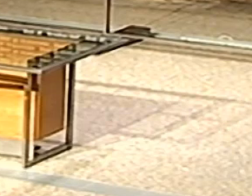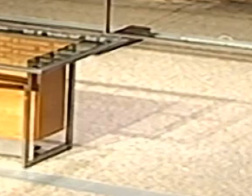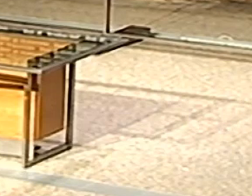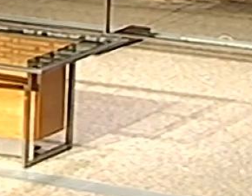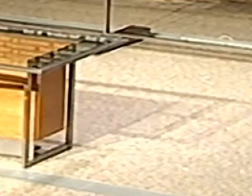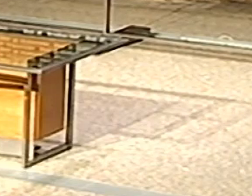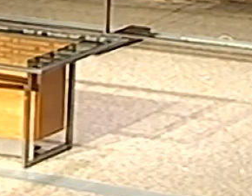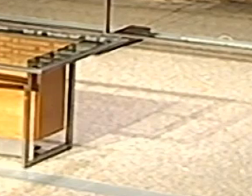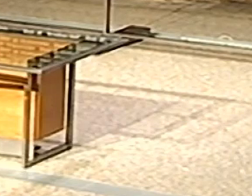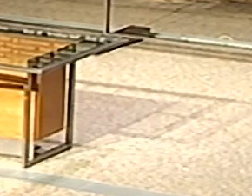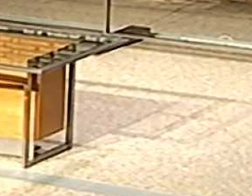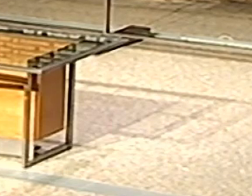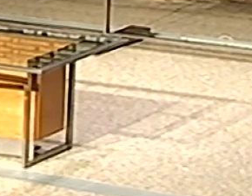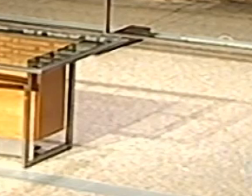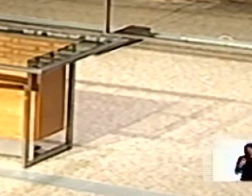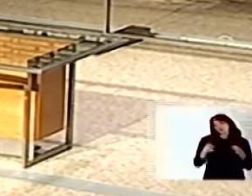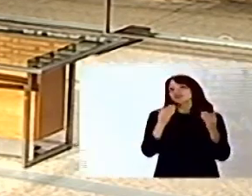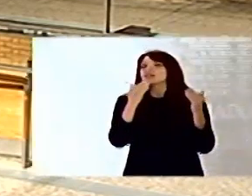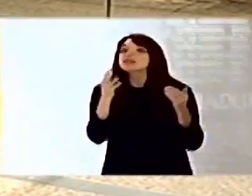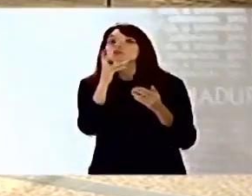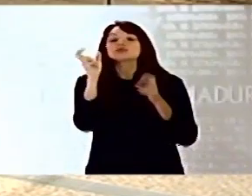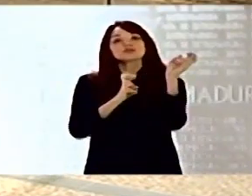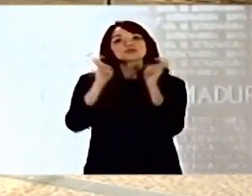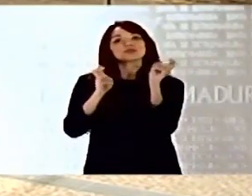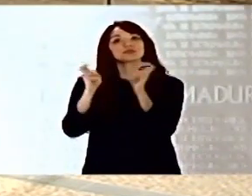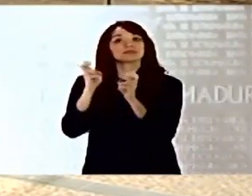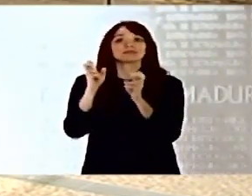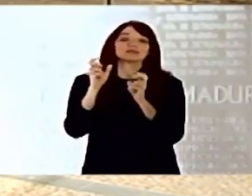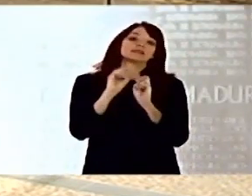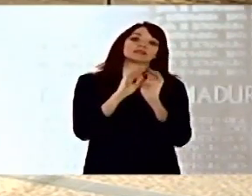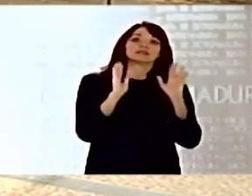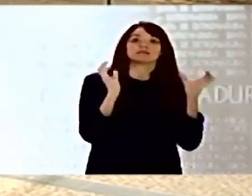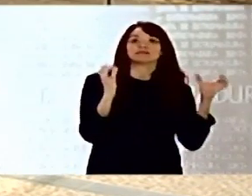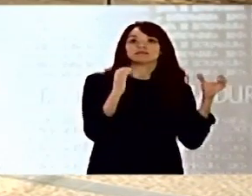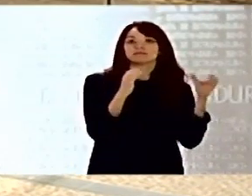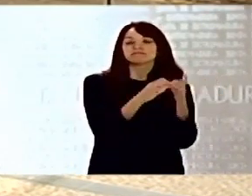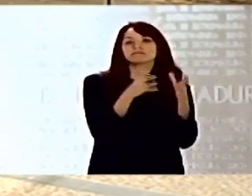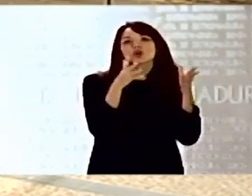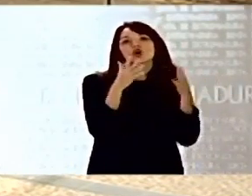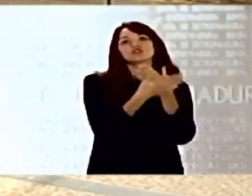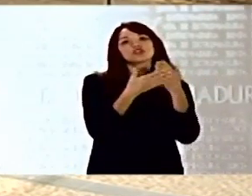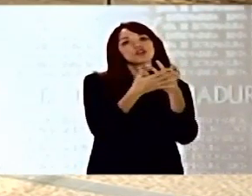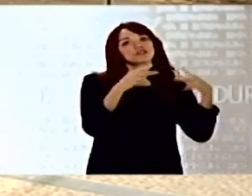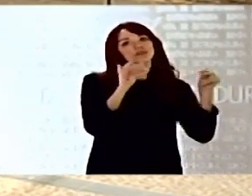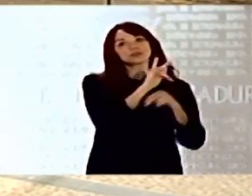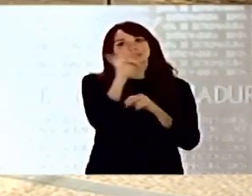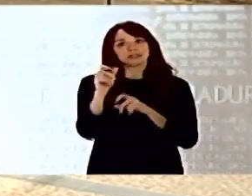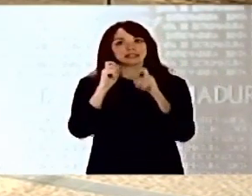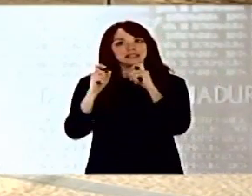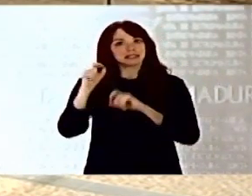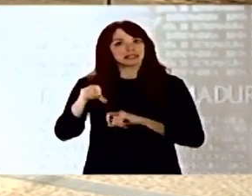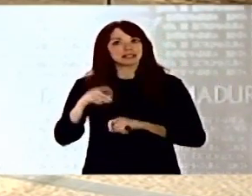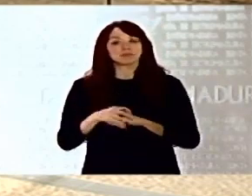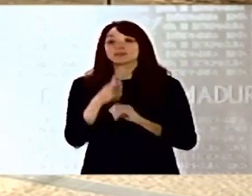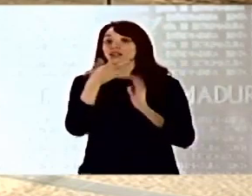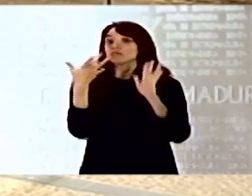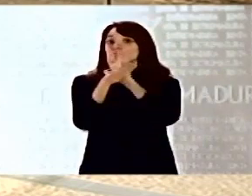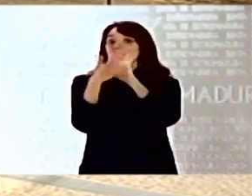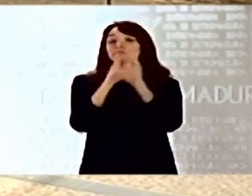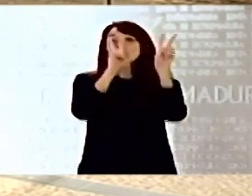Bien, buenas tardes. Como siempre, les agradezco su presencia en la habitual rueda de prensa tras el Consejo de Gobierno. Voy a explicarles